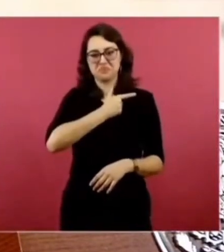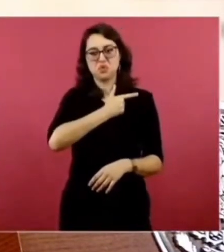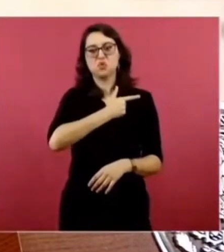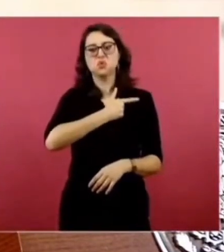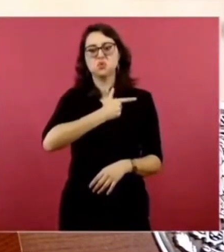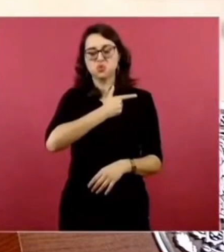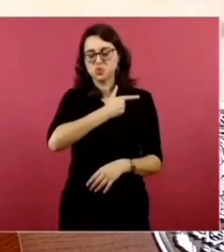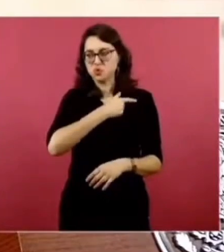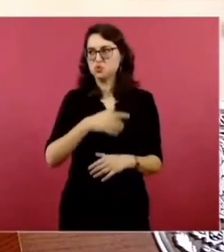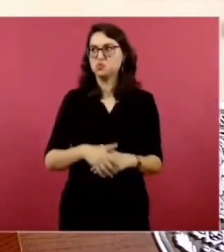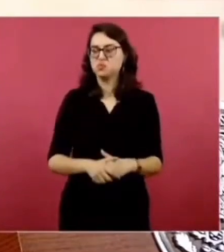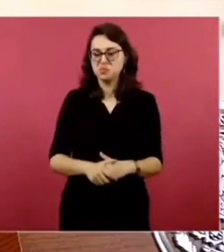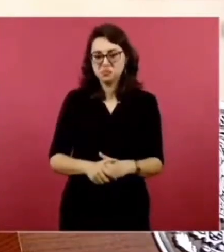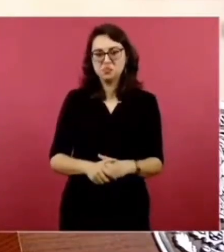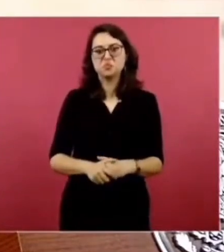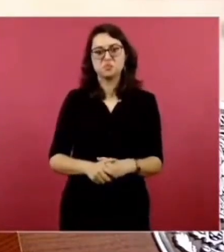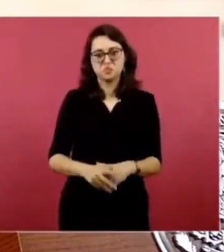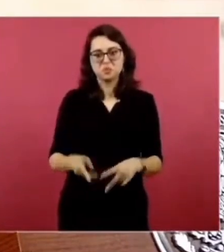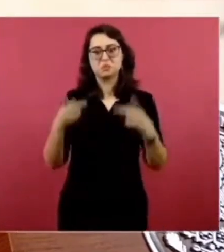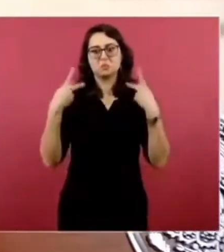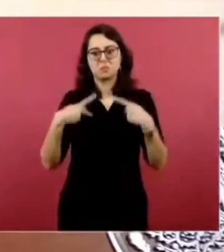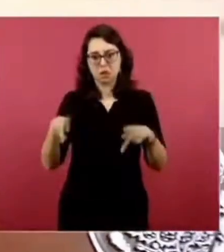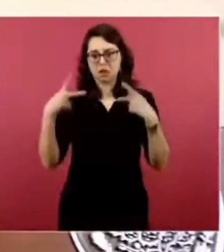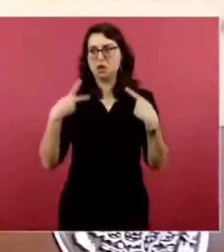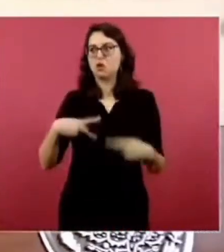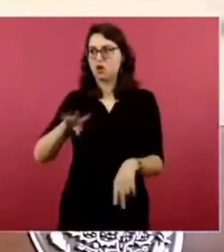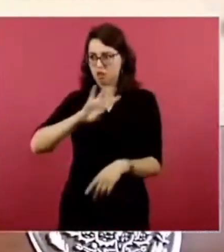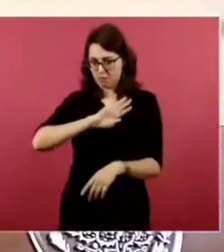Felicito al pueblo español